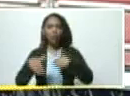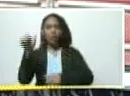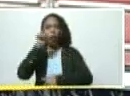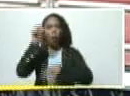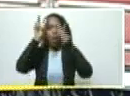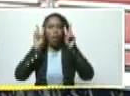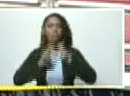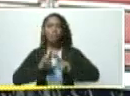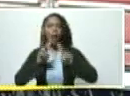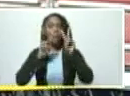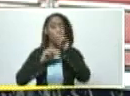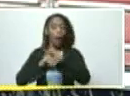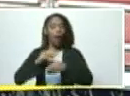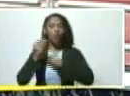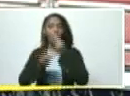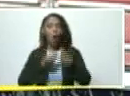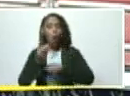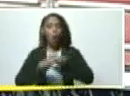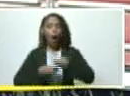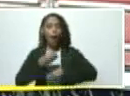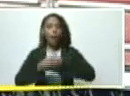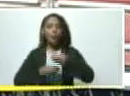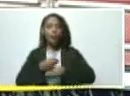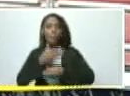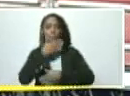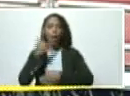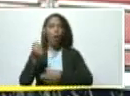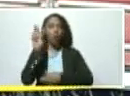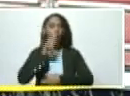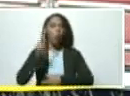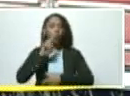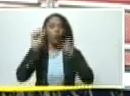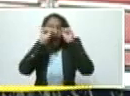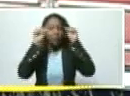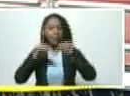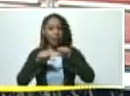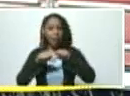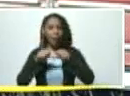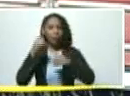potable, ver la posibilidad de hacer el mejor uso del sistema